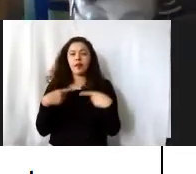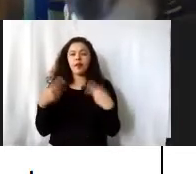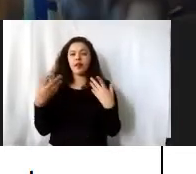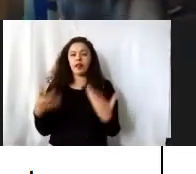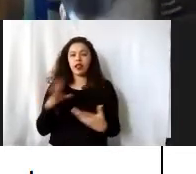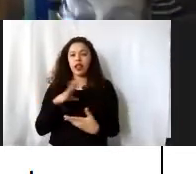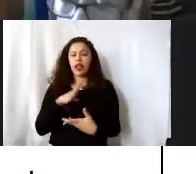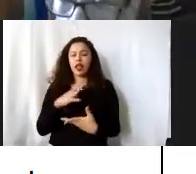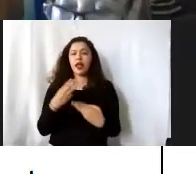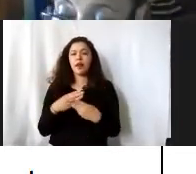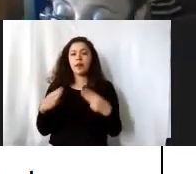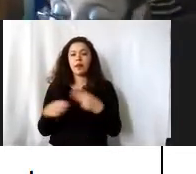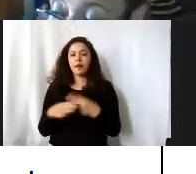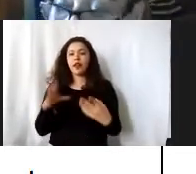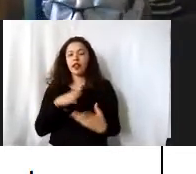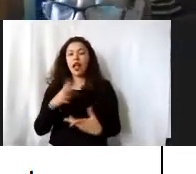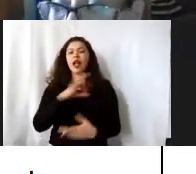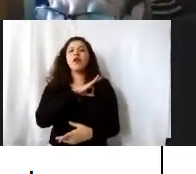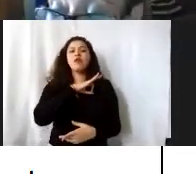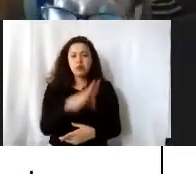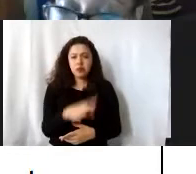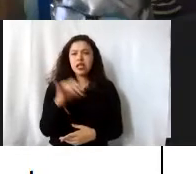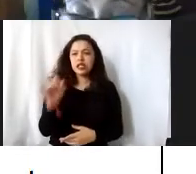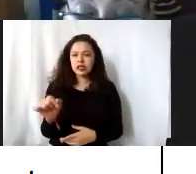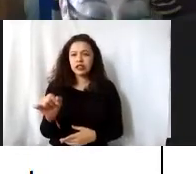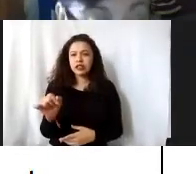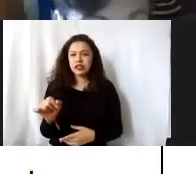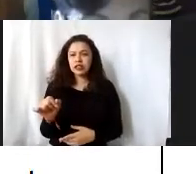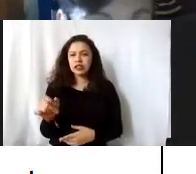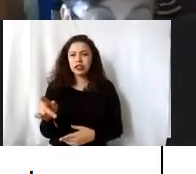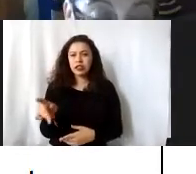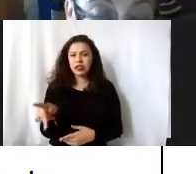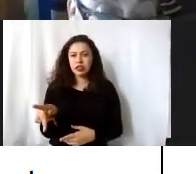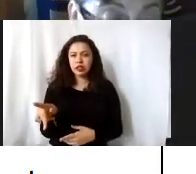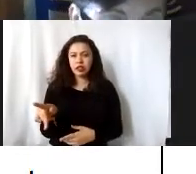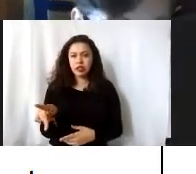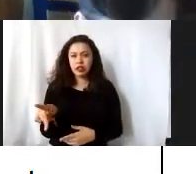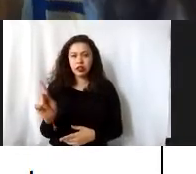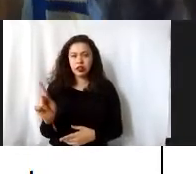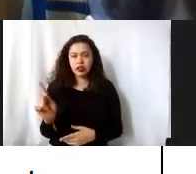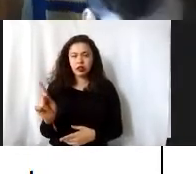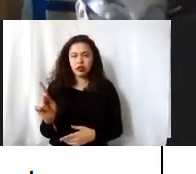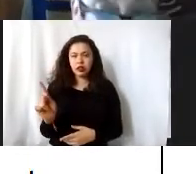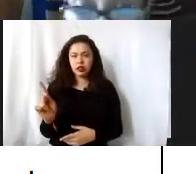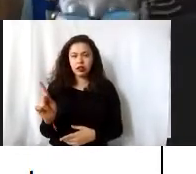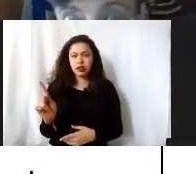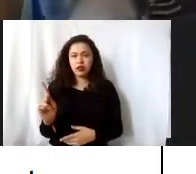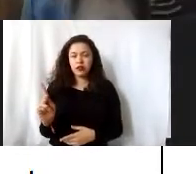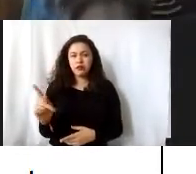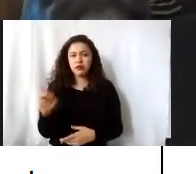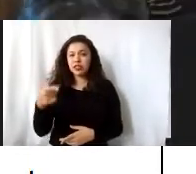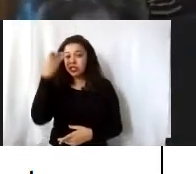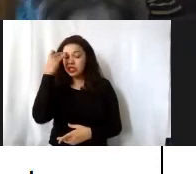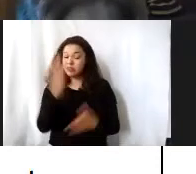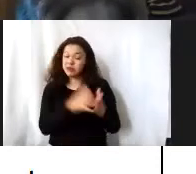que tiene las posibilidades y todo, sin embargo puede estar pasando en ese momento por una